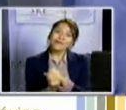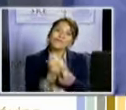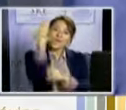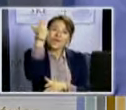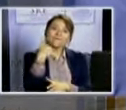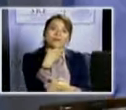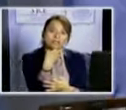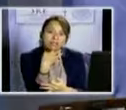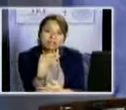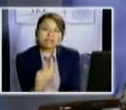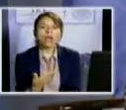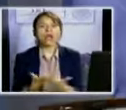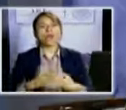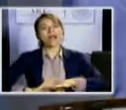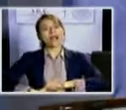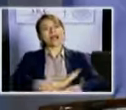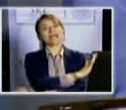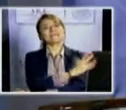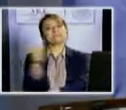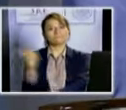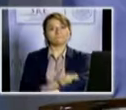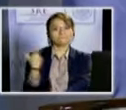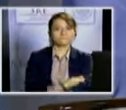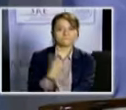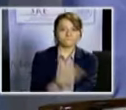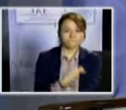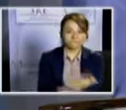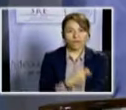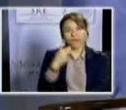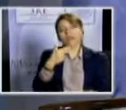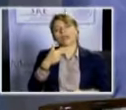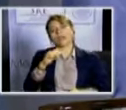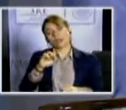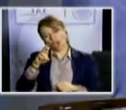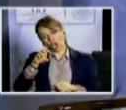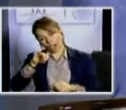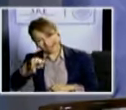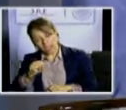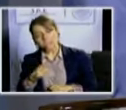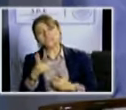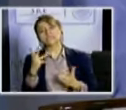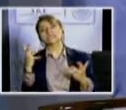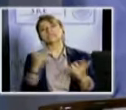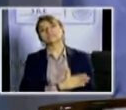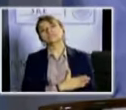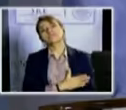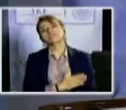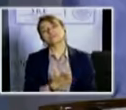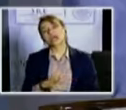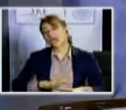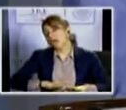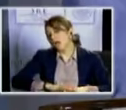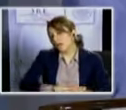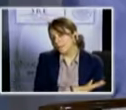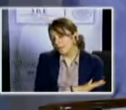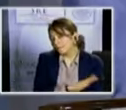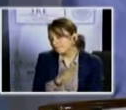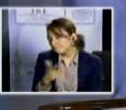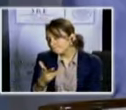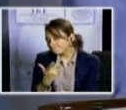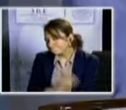yendo a la heroína, esa adicción, ahora están consumiendo heroína. ¡Oh Dios! ¿De dónde viene la heroína que se